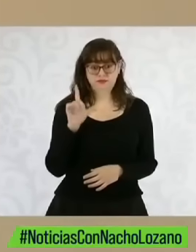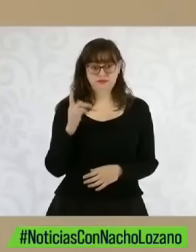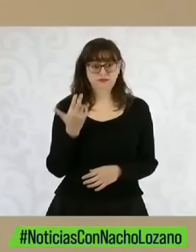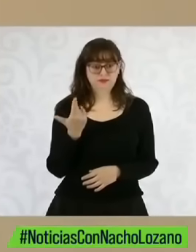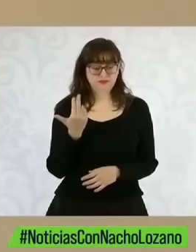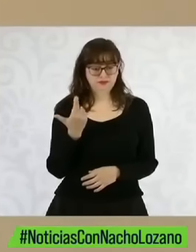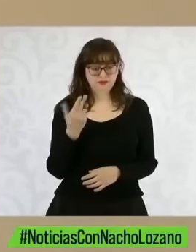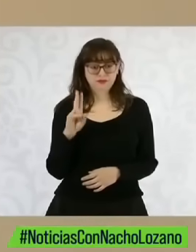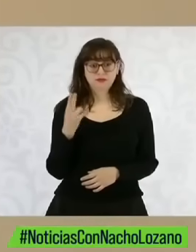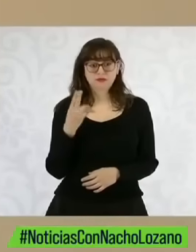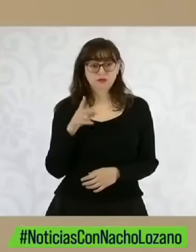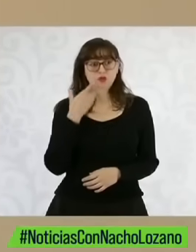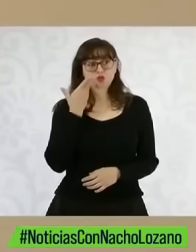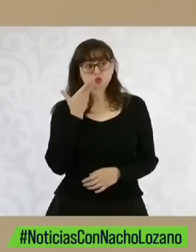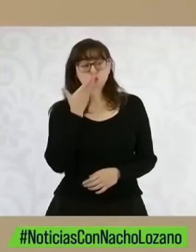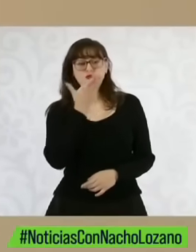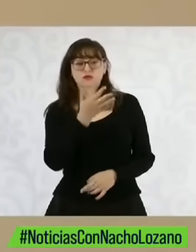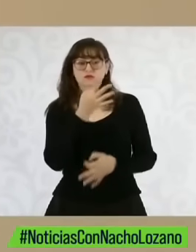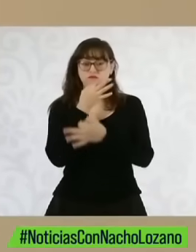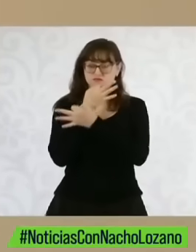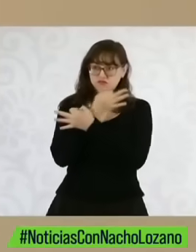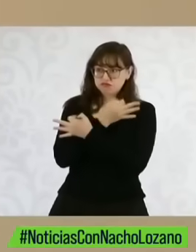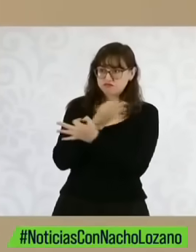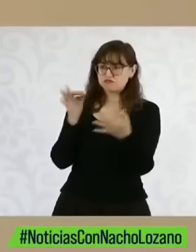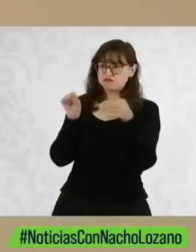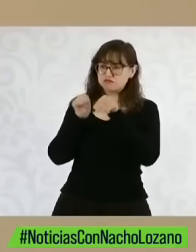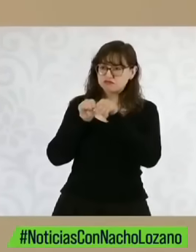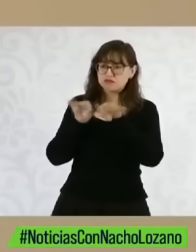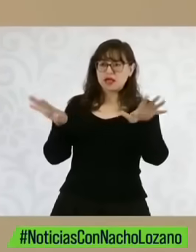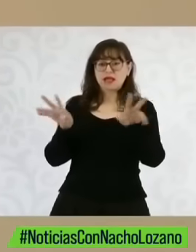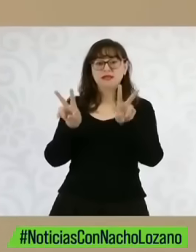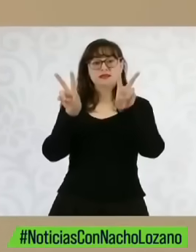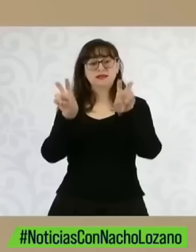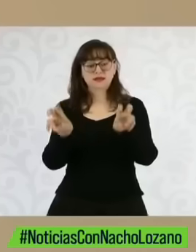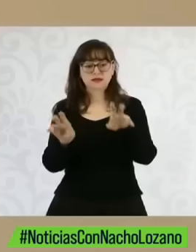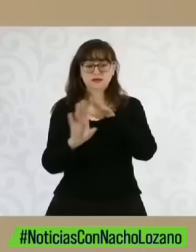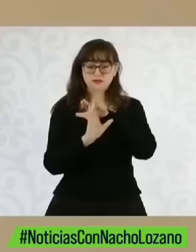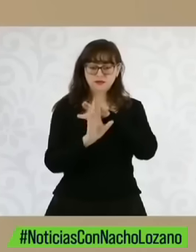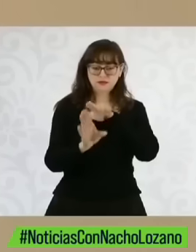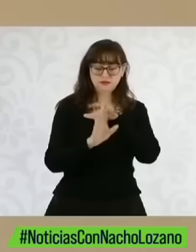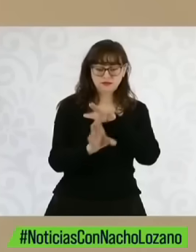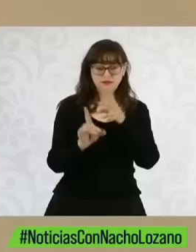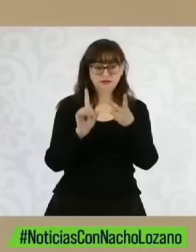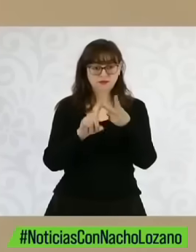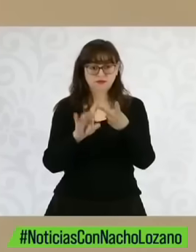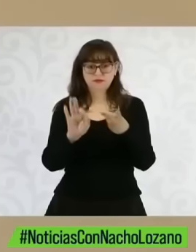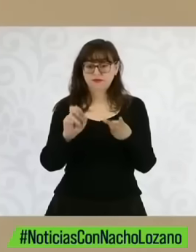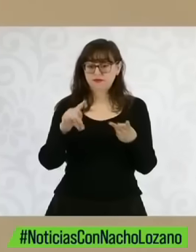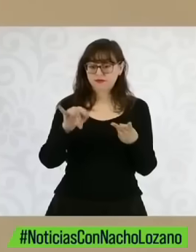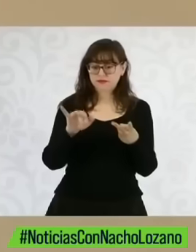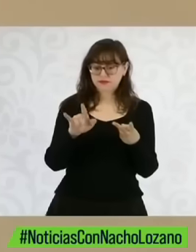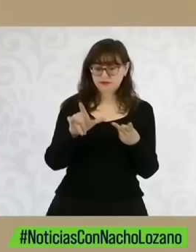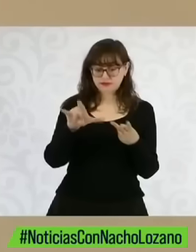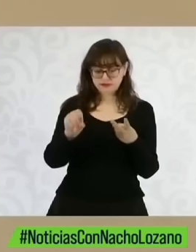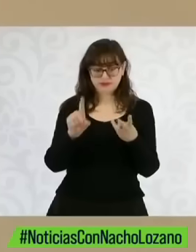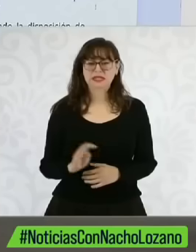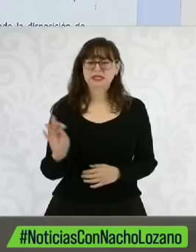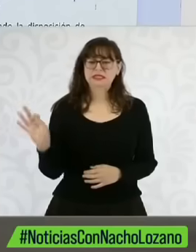de noviembre sobre migración tráfico de fentanilo y